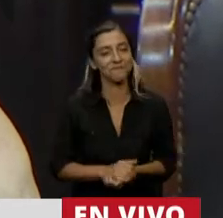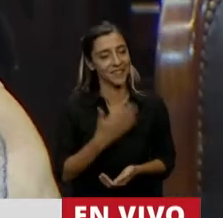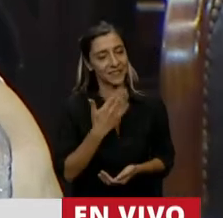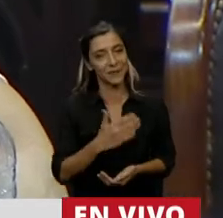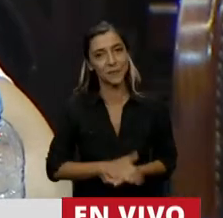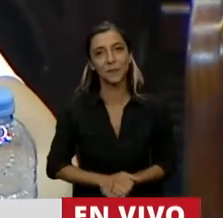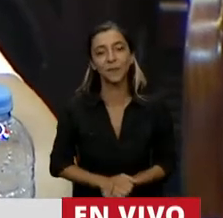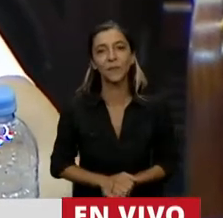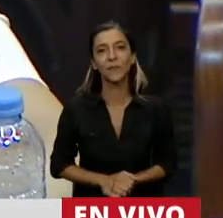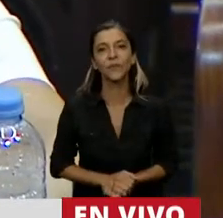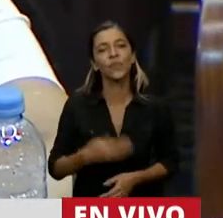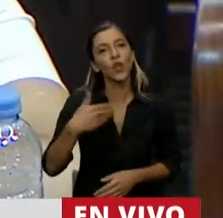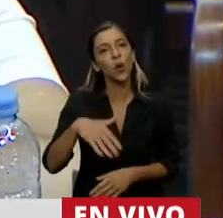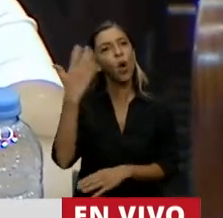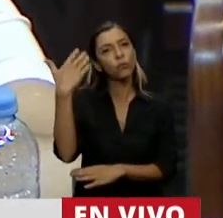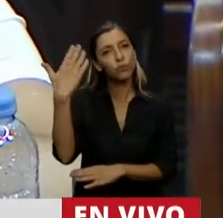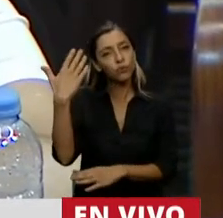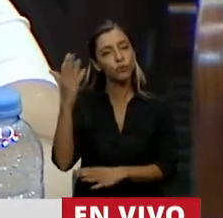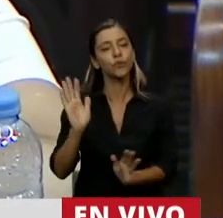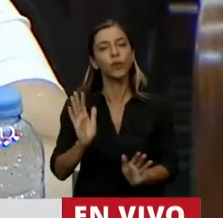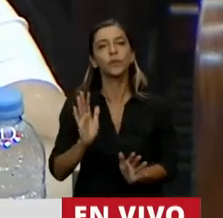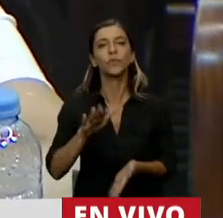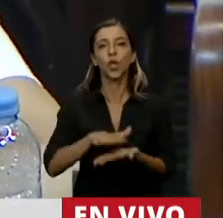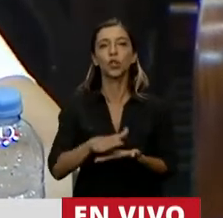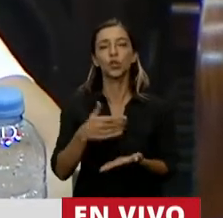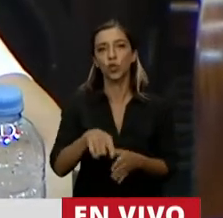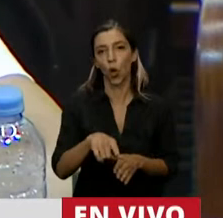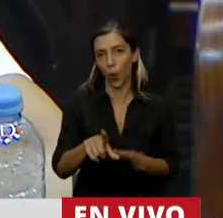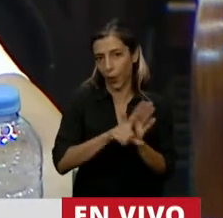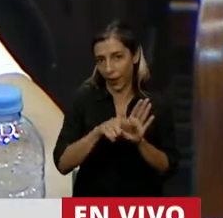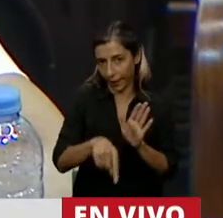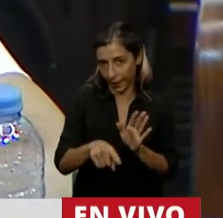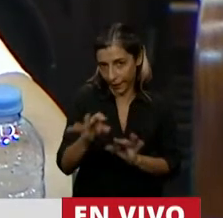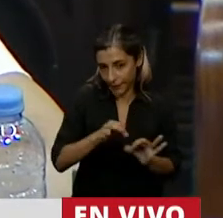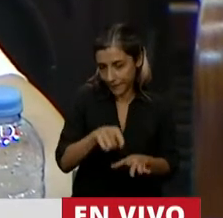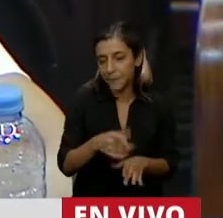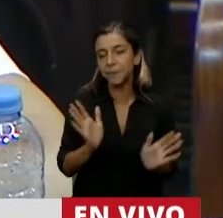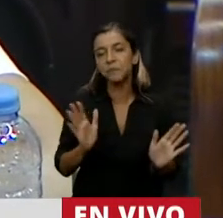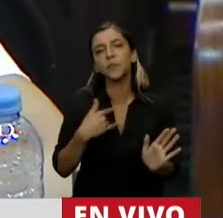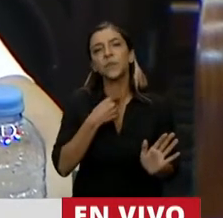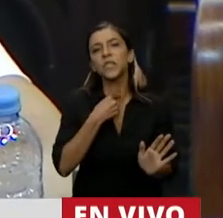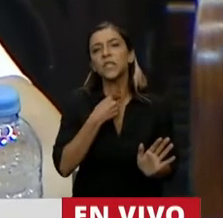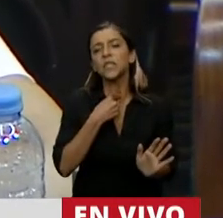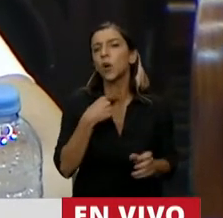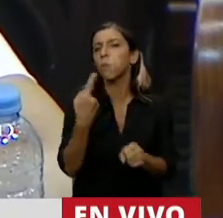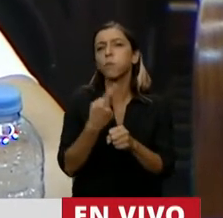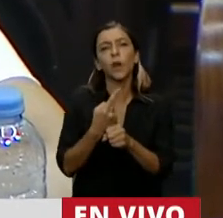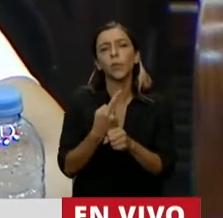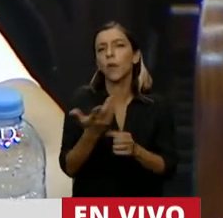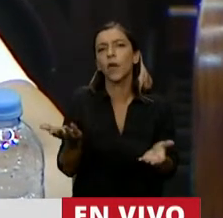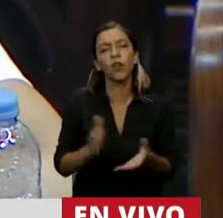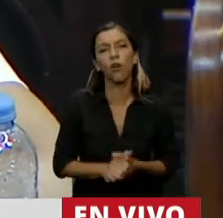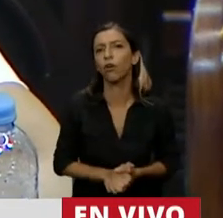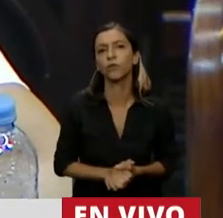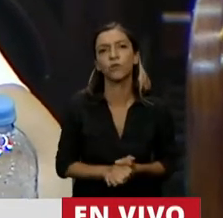Antes de comenzar el discurso sobre la ley en tratamiento, quiero llamar la atención, señor presidente, de lo que